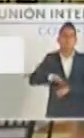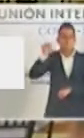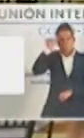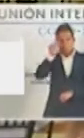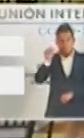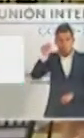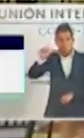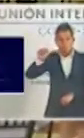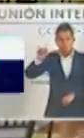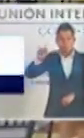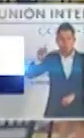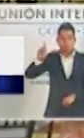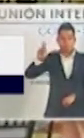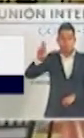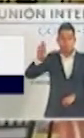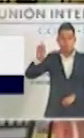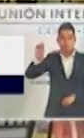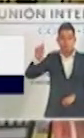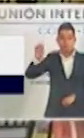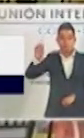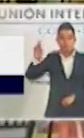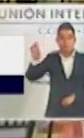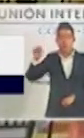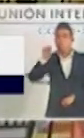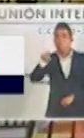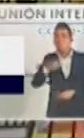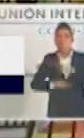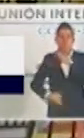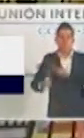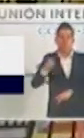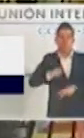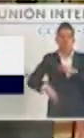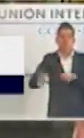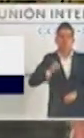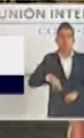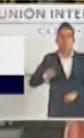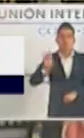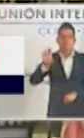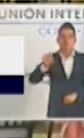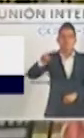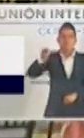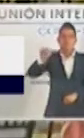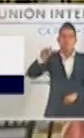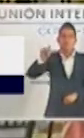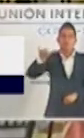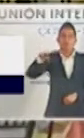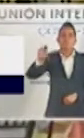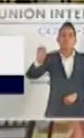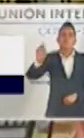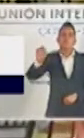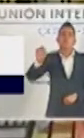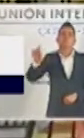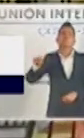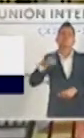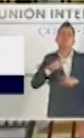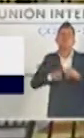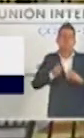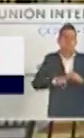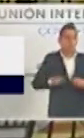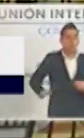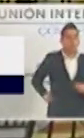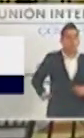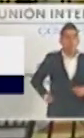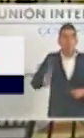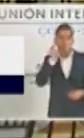luego de la reunión que sostuvo el gobernador del estado martín orozco sandoval con sus homólogos de otras entidades en lo que ya se conoce como la alianza